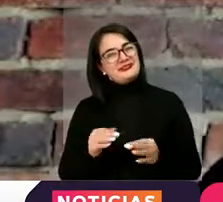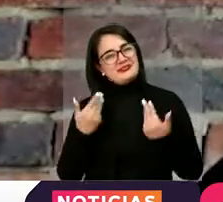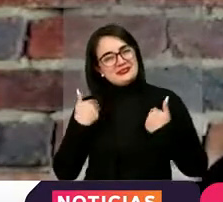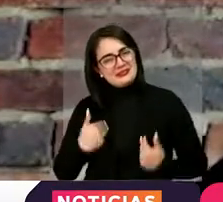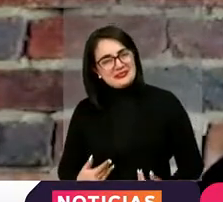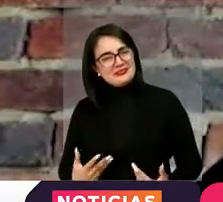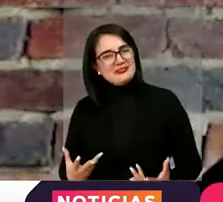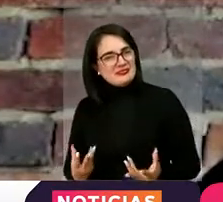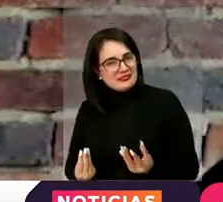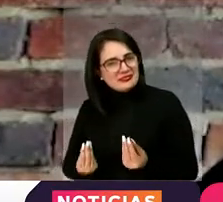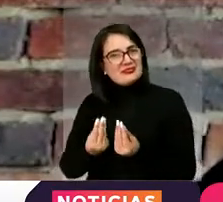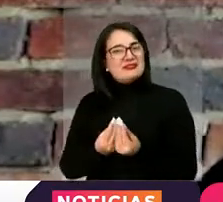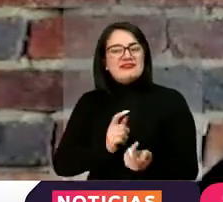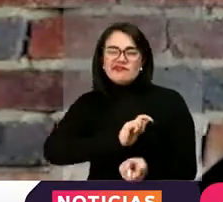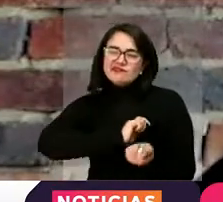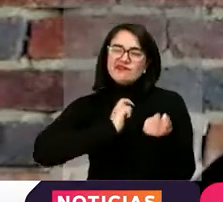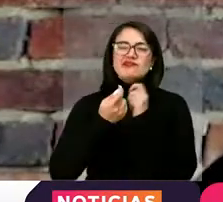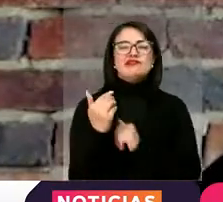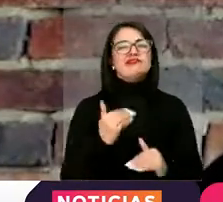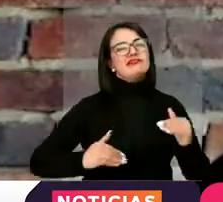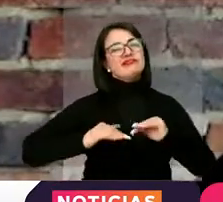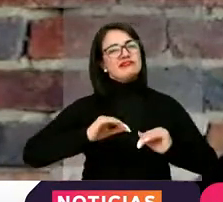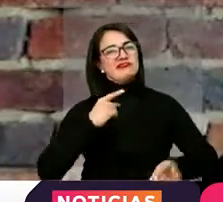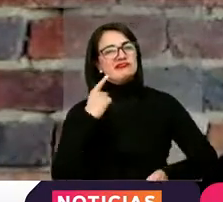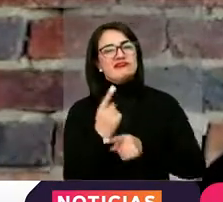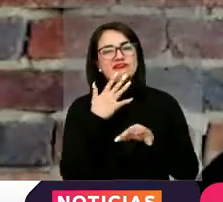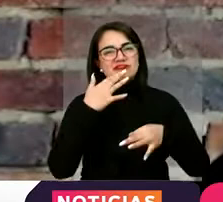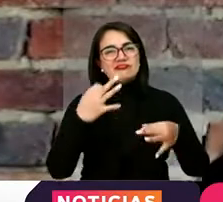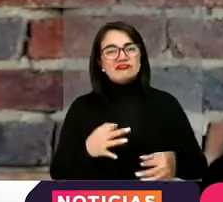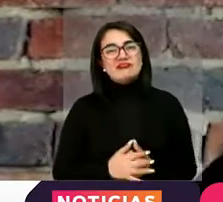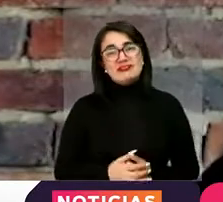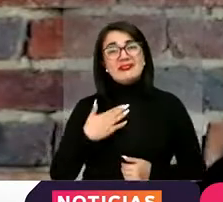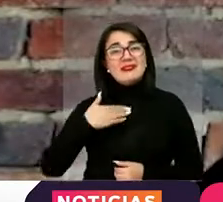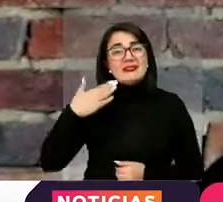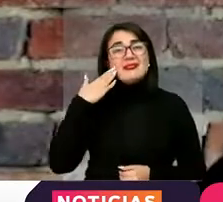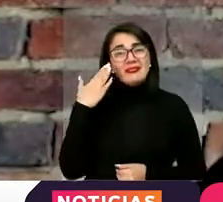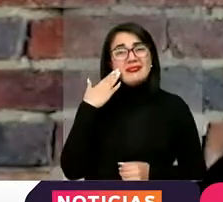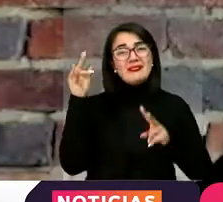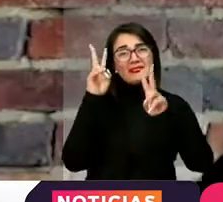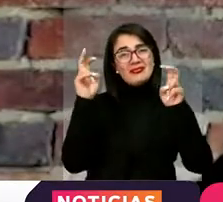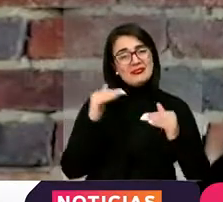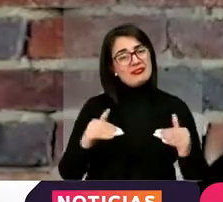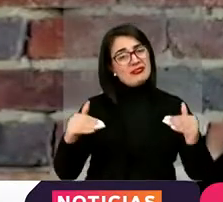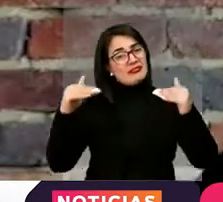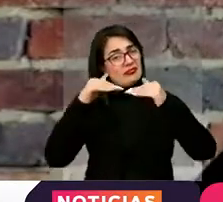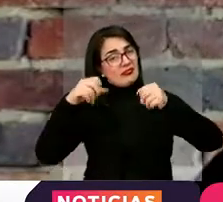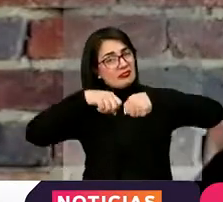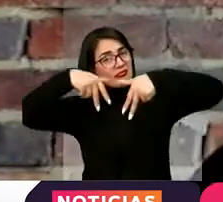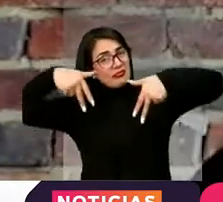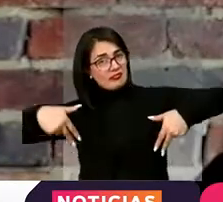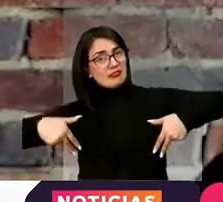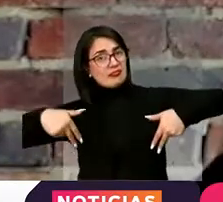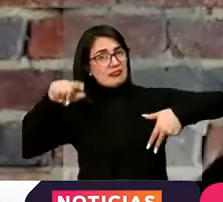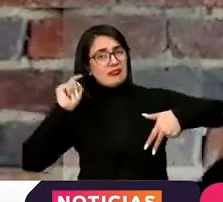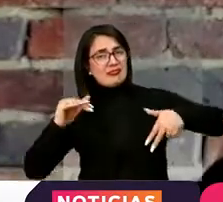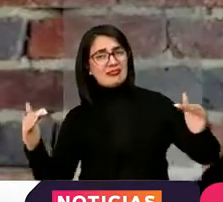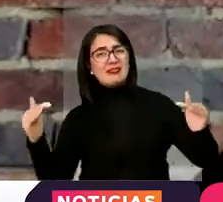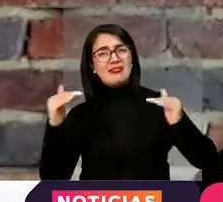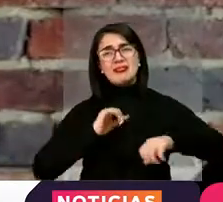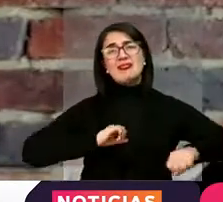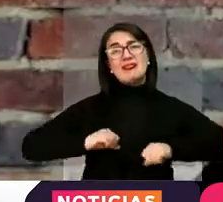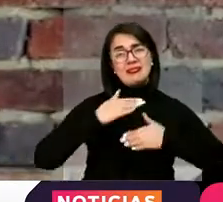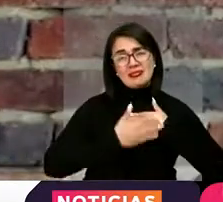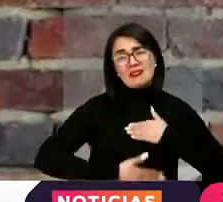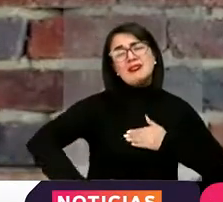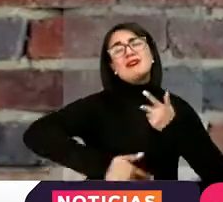para que este cambio realmente ocurra. Sabemos que este tema de equidad es un tema que tiene un camino muy largo